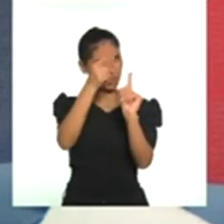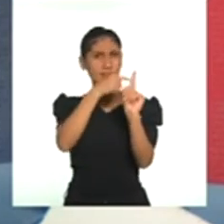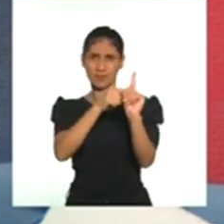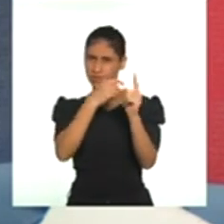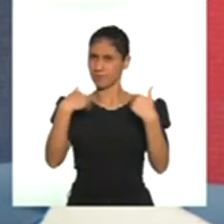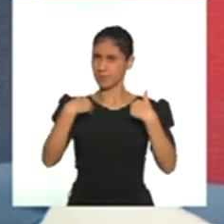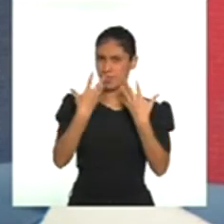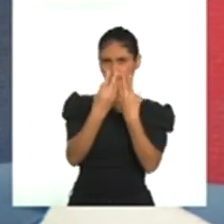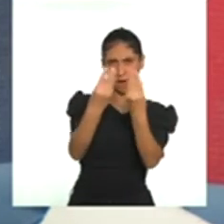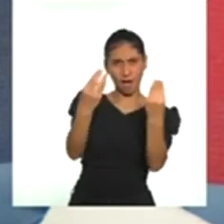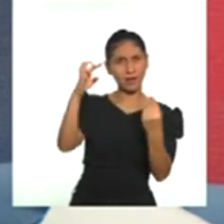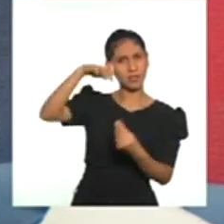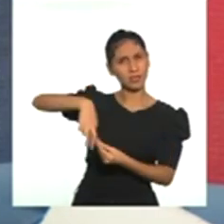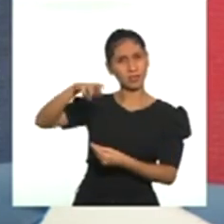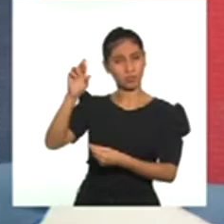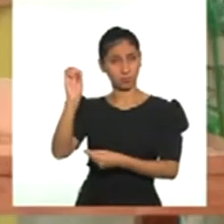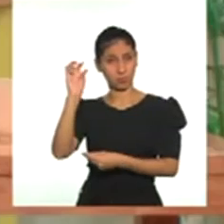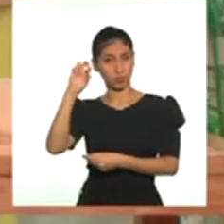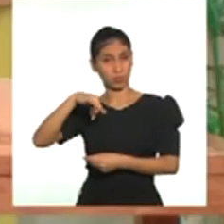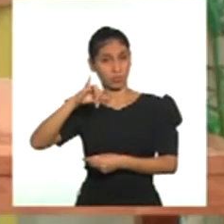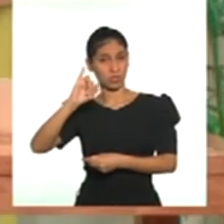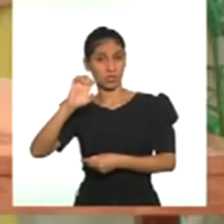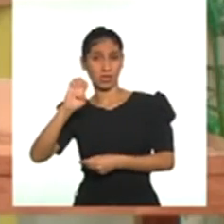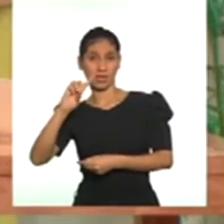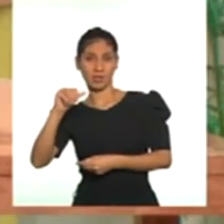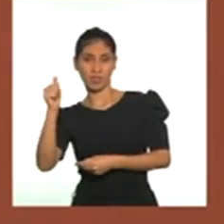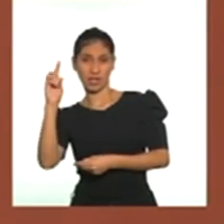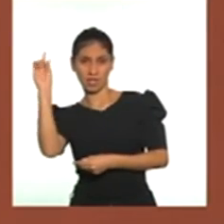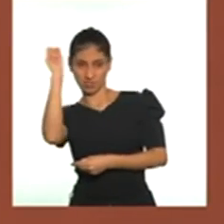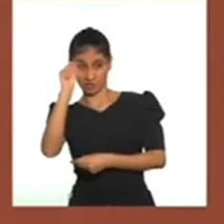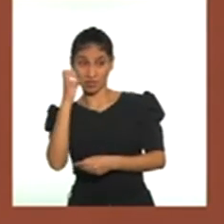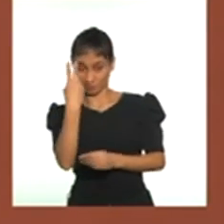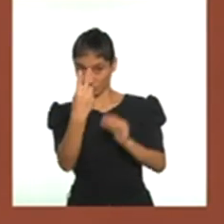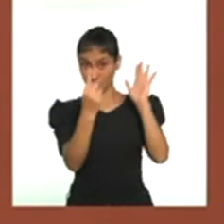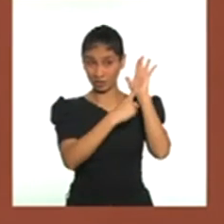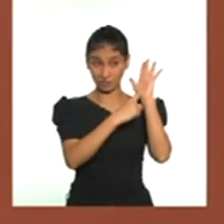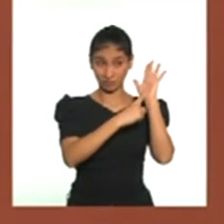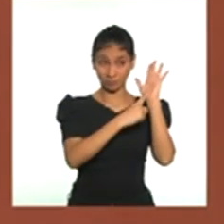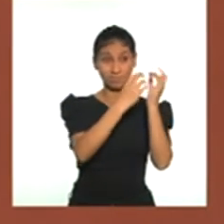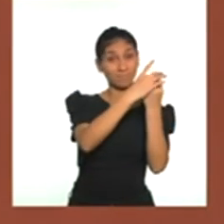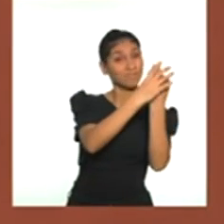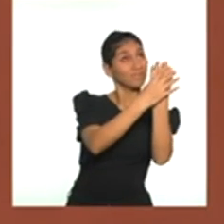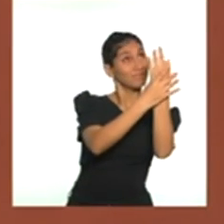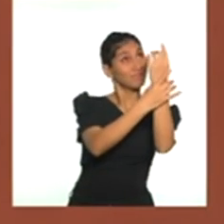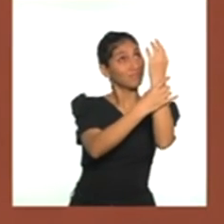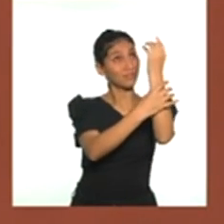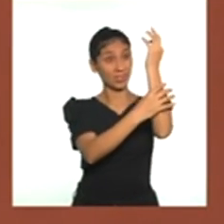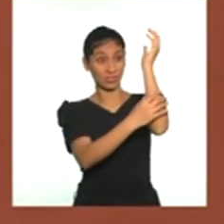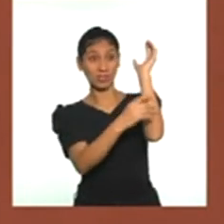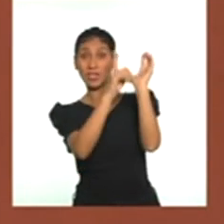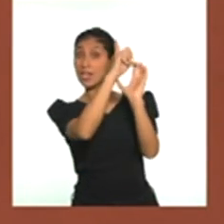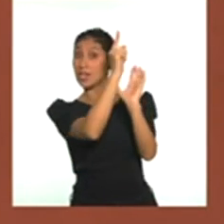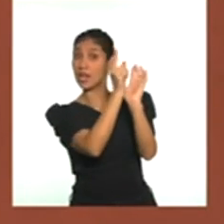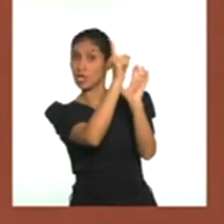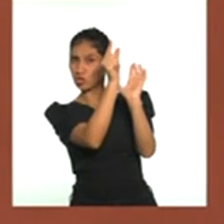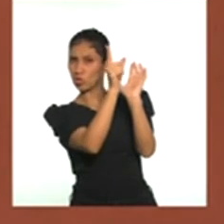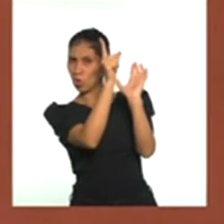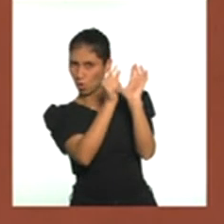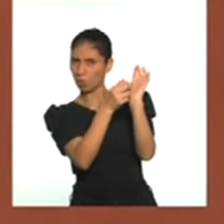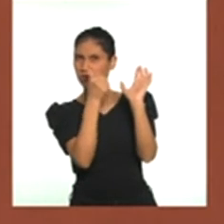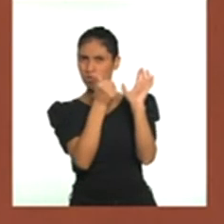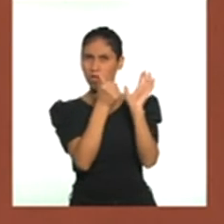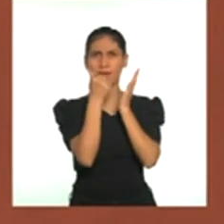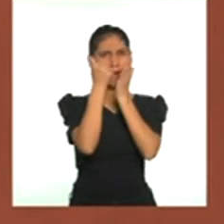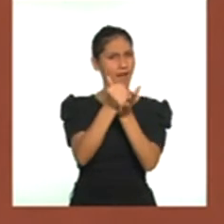según la parte de la planta que uses. Vaya. Mira bien. Las hojas para las contracturas son muy